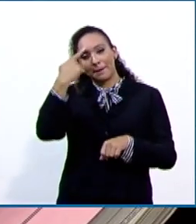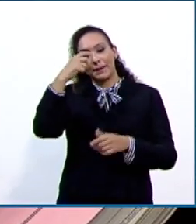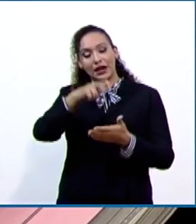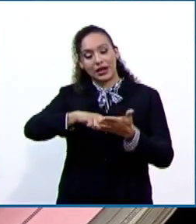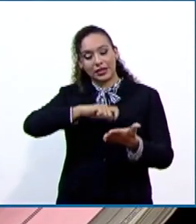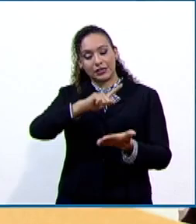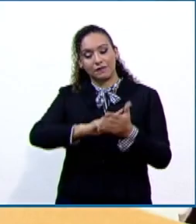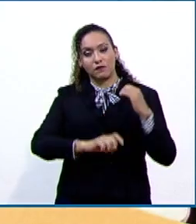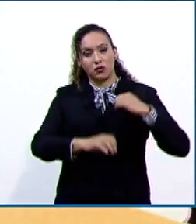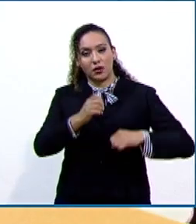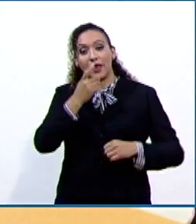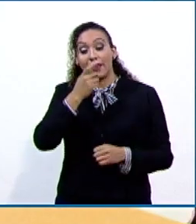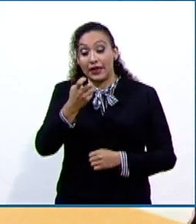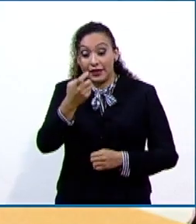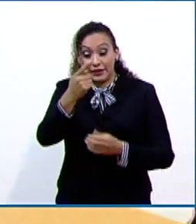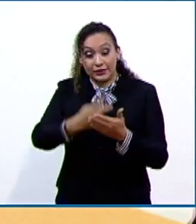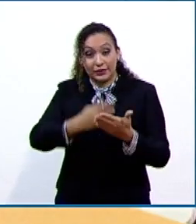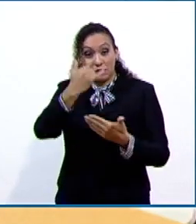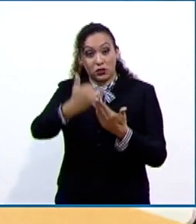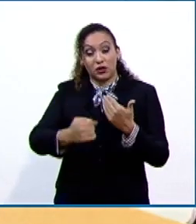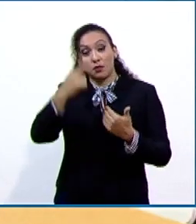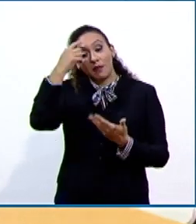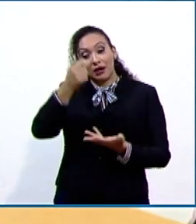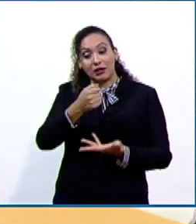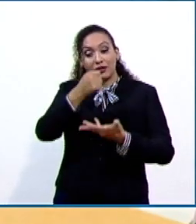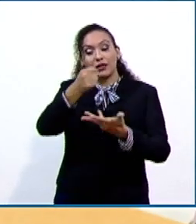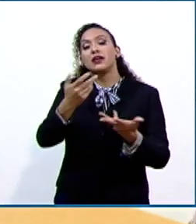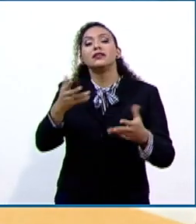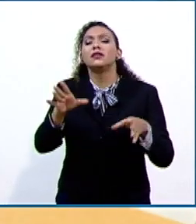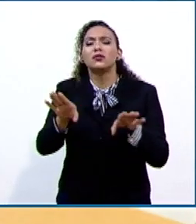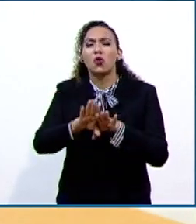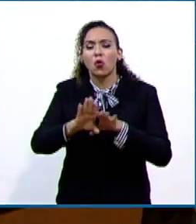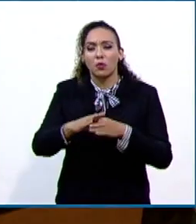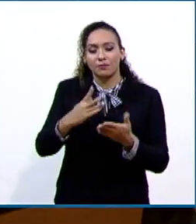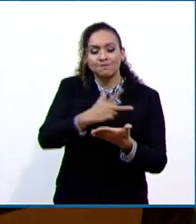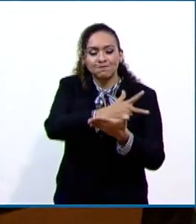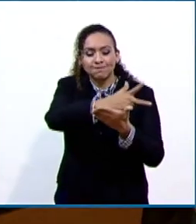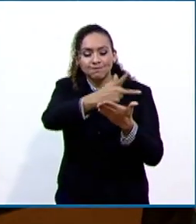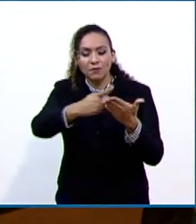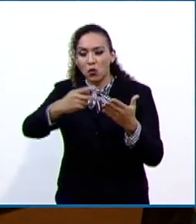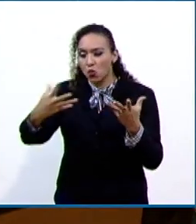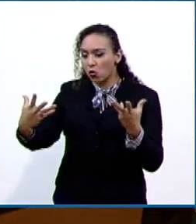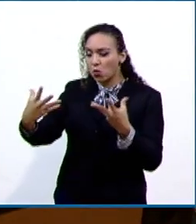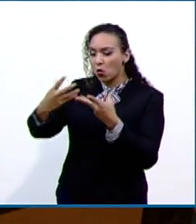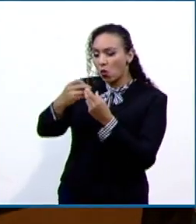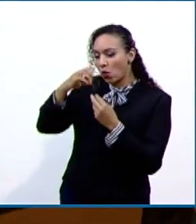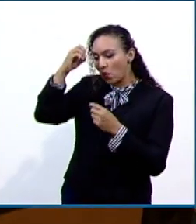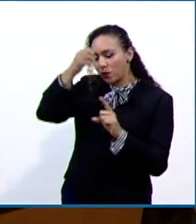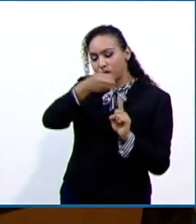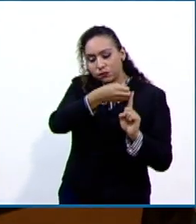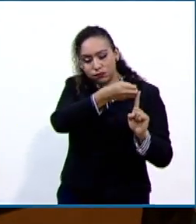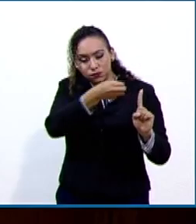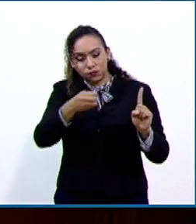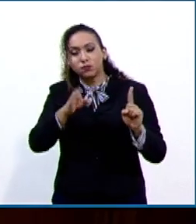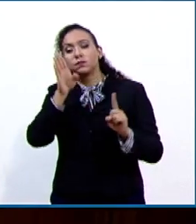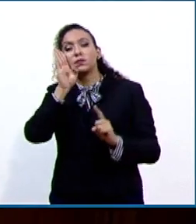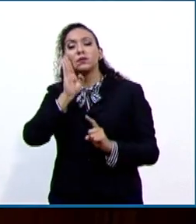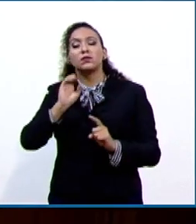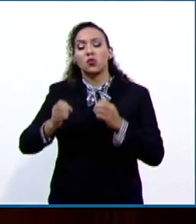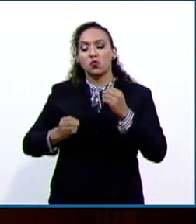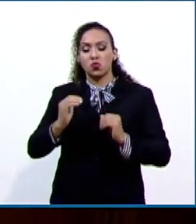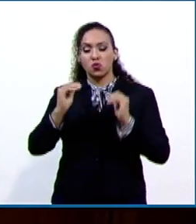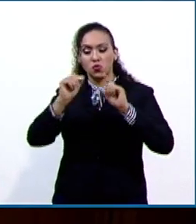Judicial. Detalló que el proyecto de presupuesto se construyó con base en la configuración organizacional actual de la Suprema Corte y con